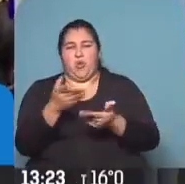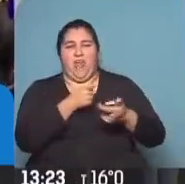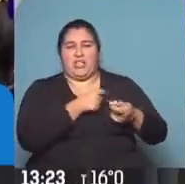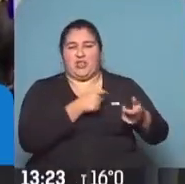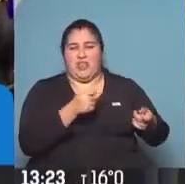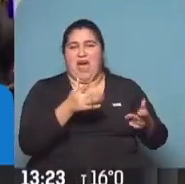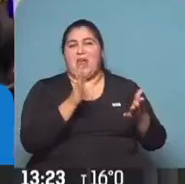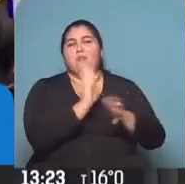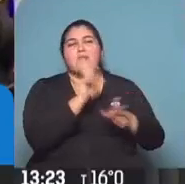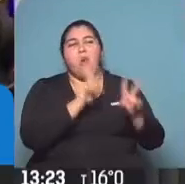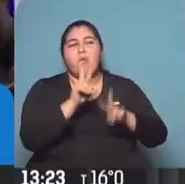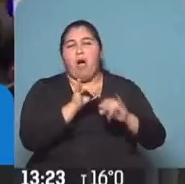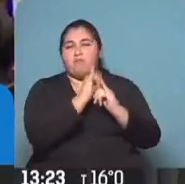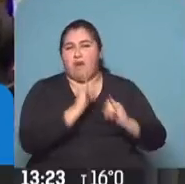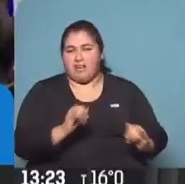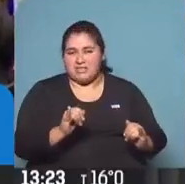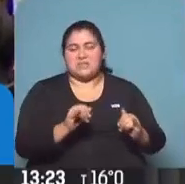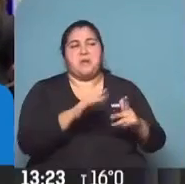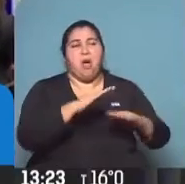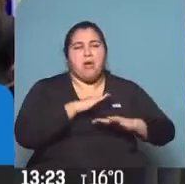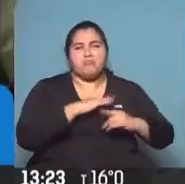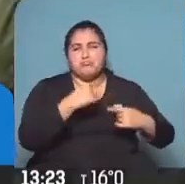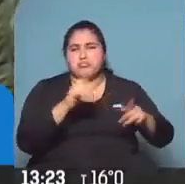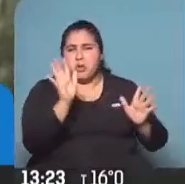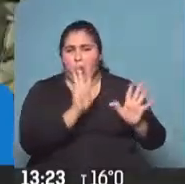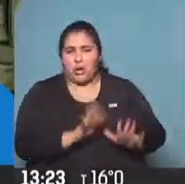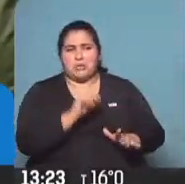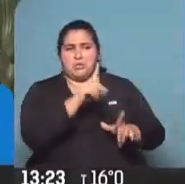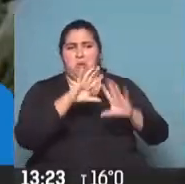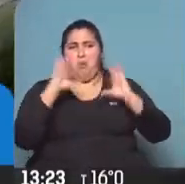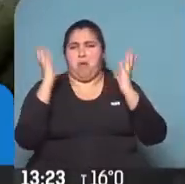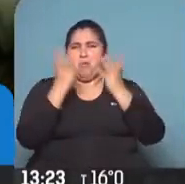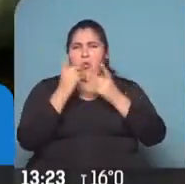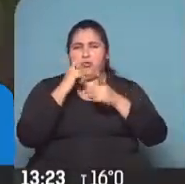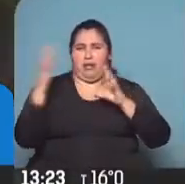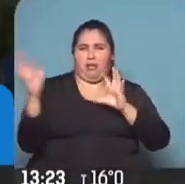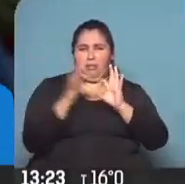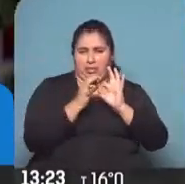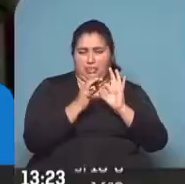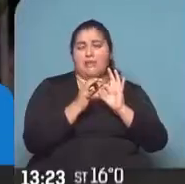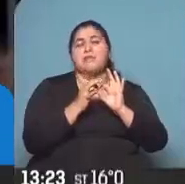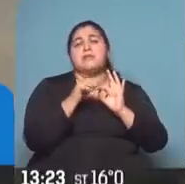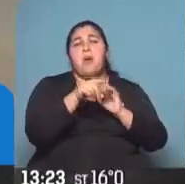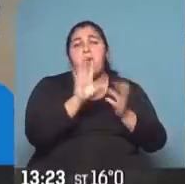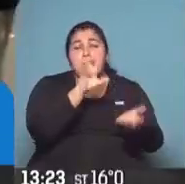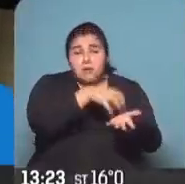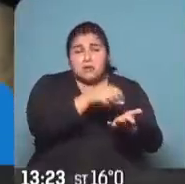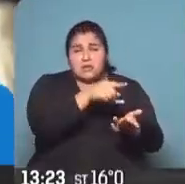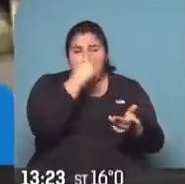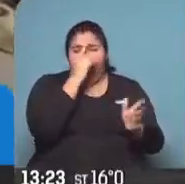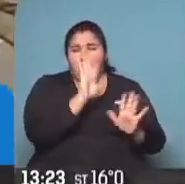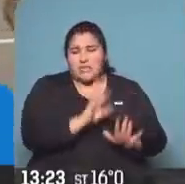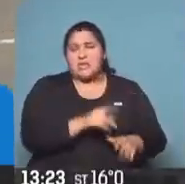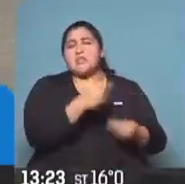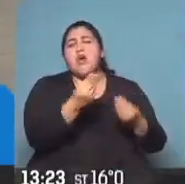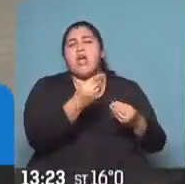y reglas enseñamiento de organismos internacionales centro de capacitación para